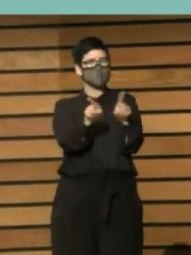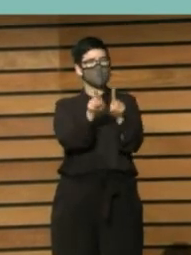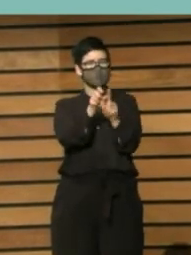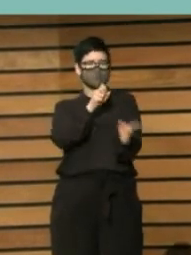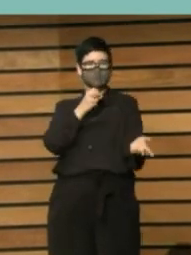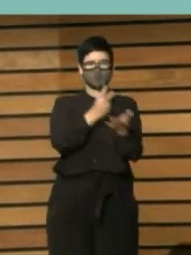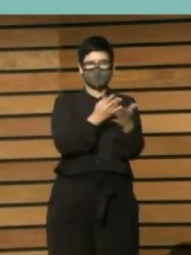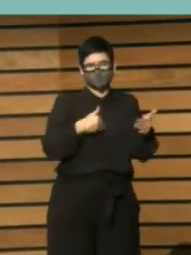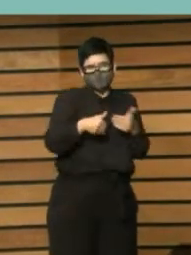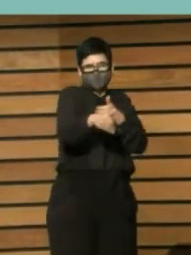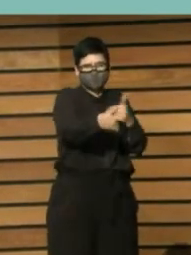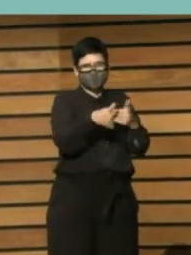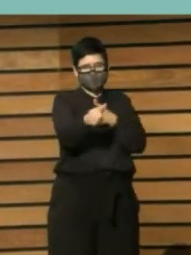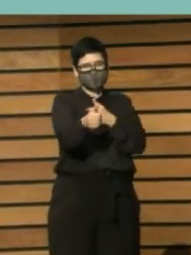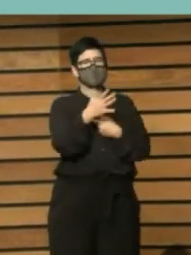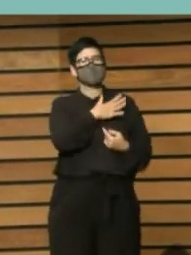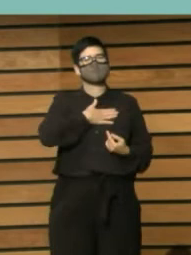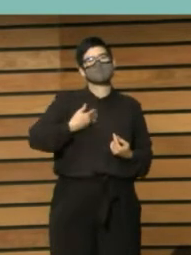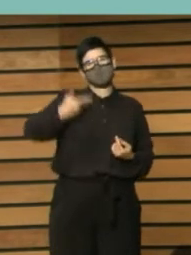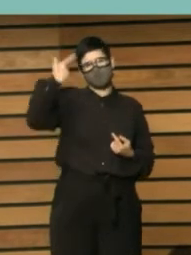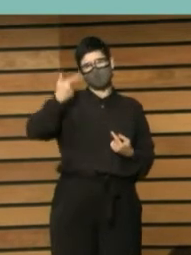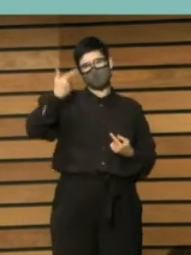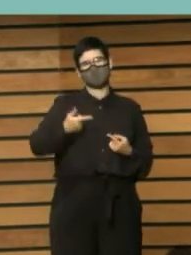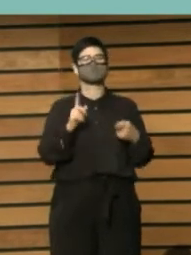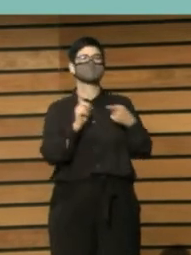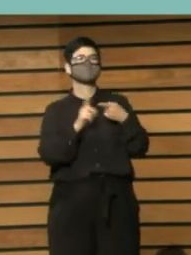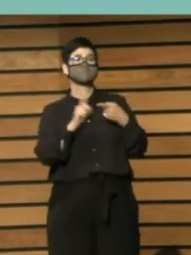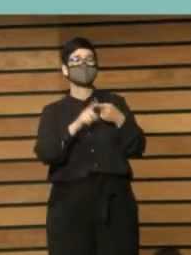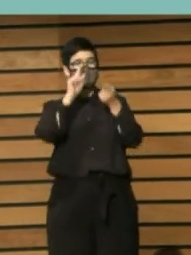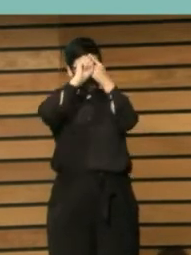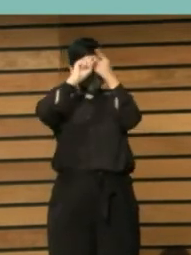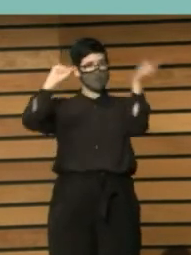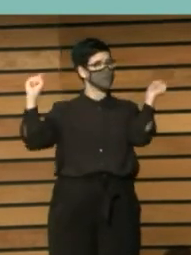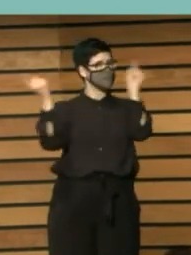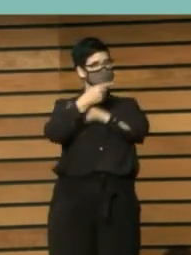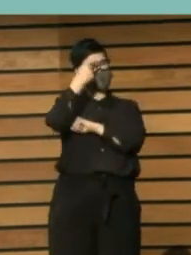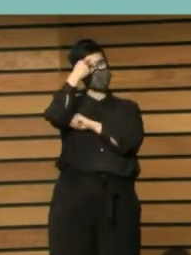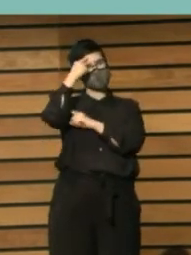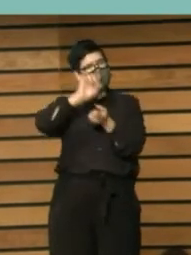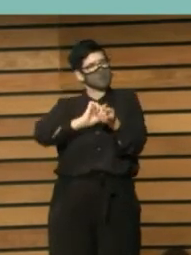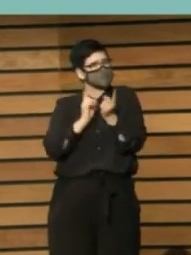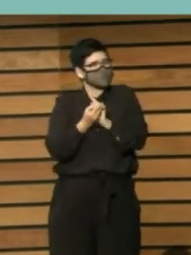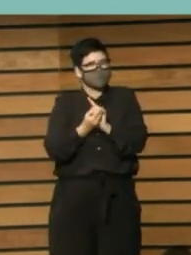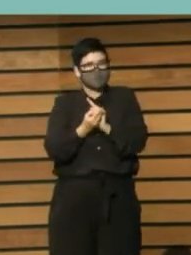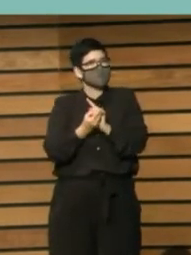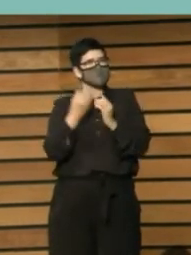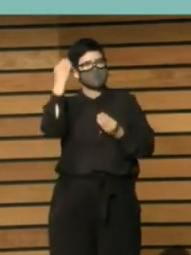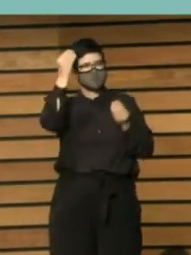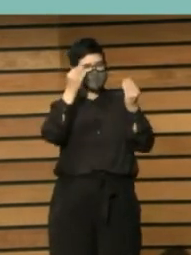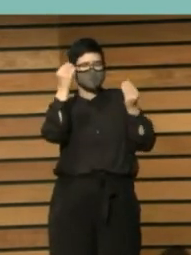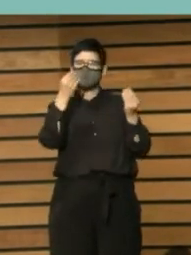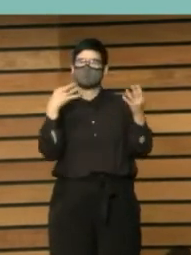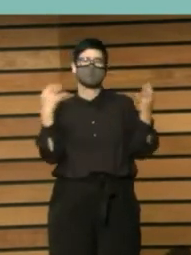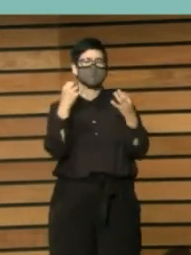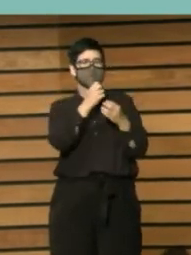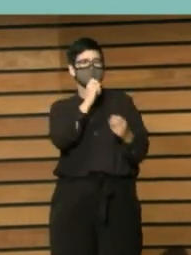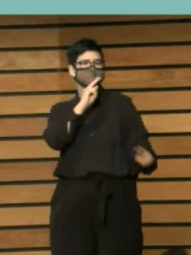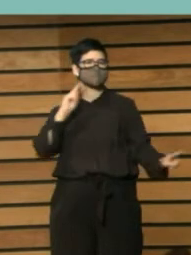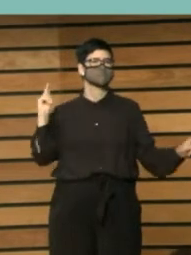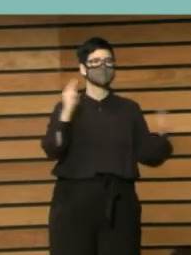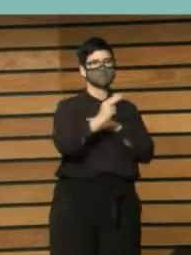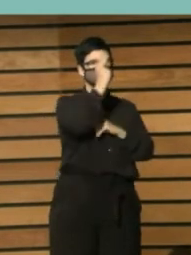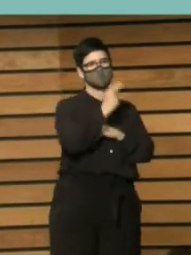entre los que nos gustaría resaltar. Nuestro cambio de mentalidad. Los bibliotecarios debemos dar respuesta al compromiso social de las